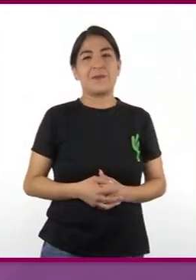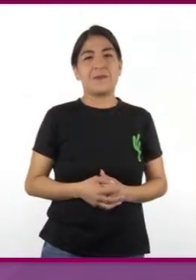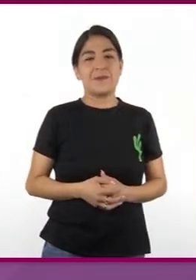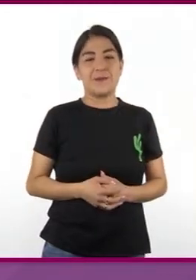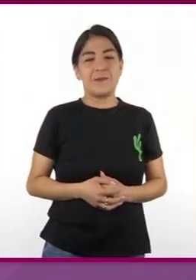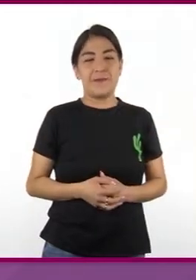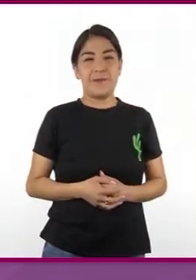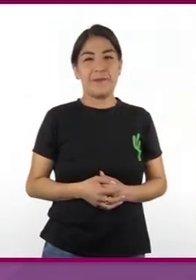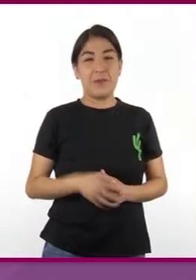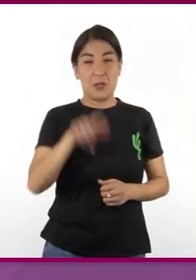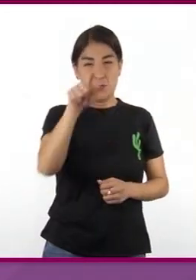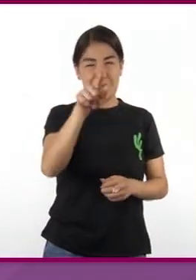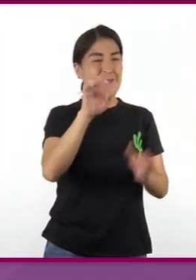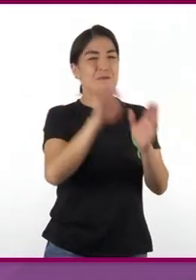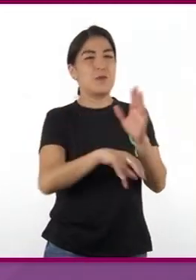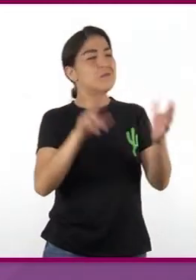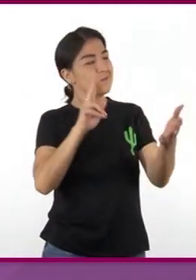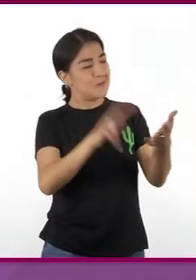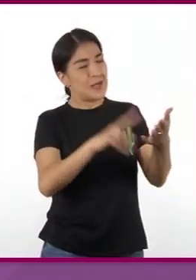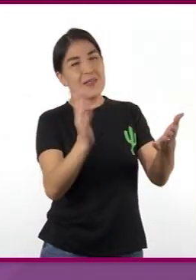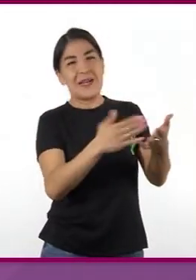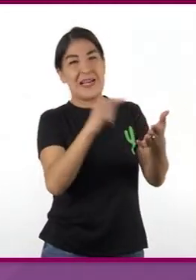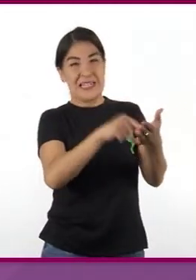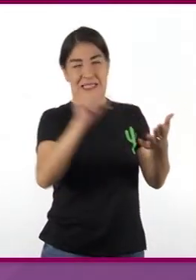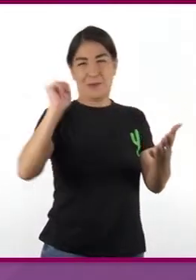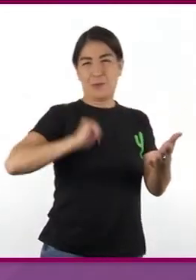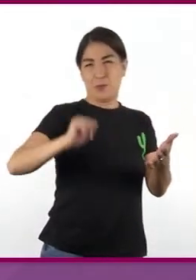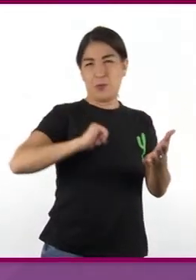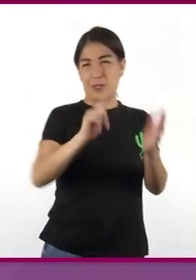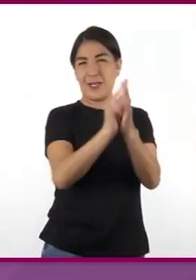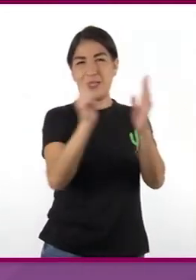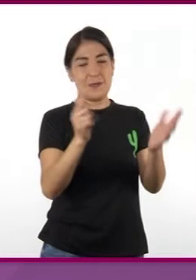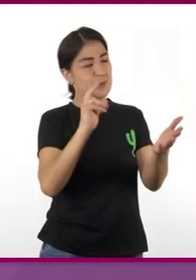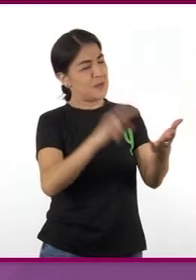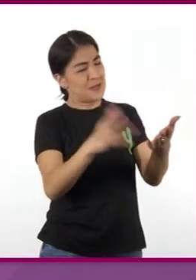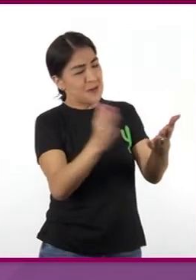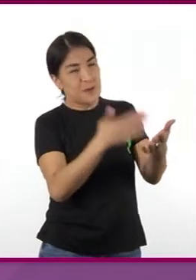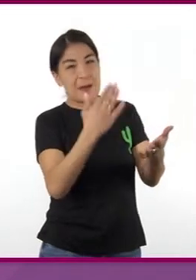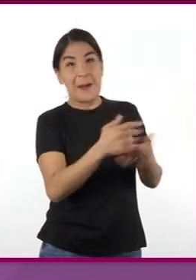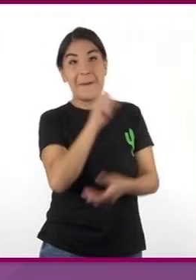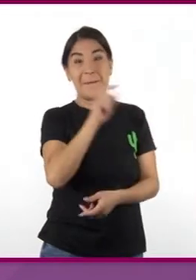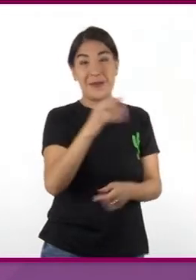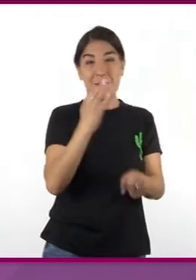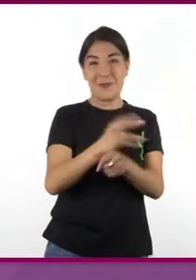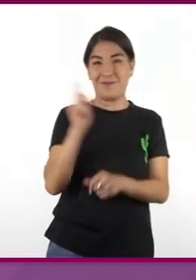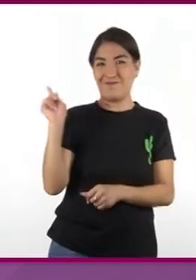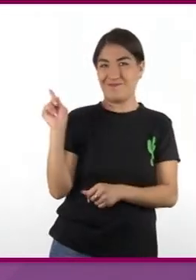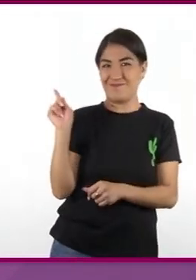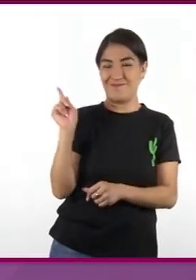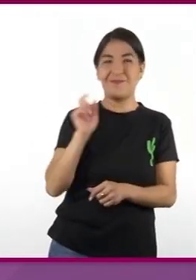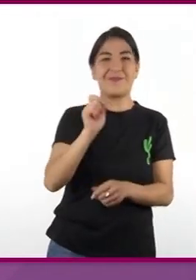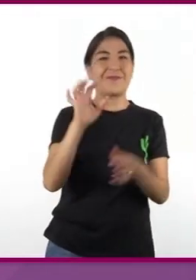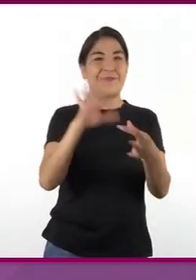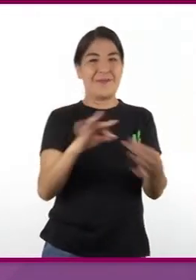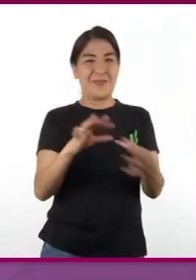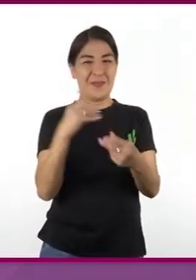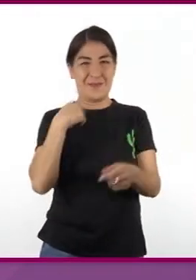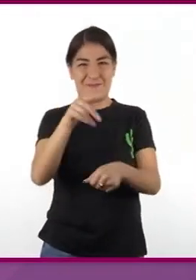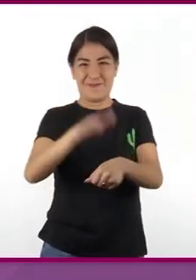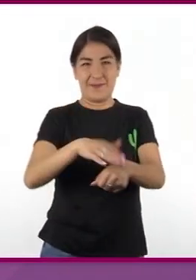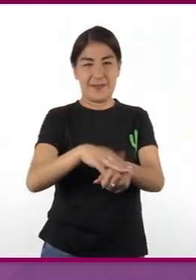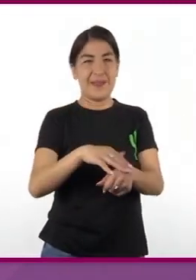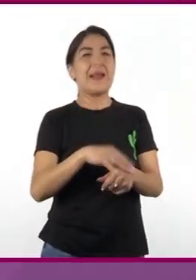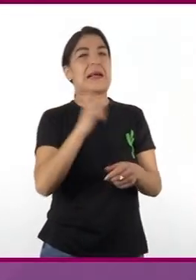Si ven un libro antiguo, seguramente les sorprenda encontrar todos estos textos que he mencionado.